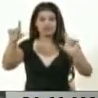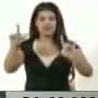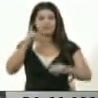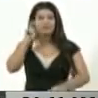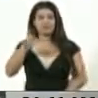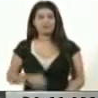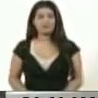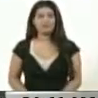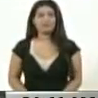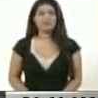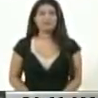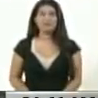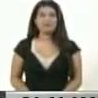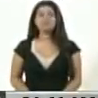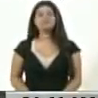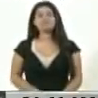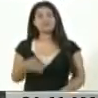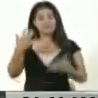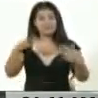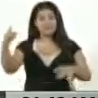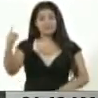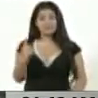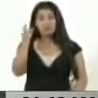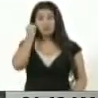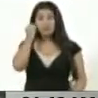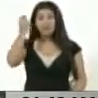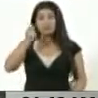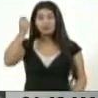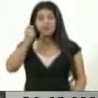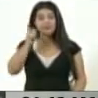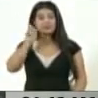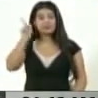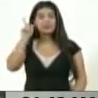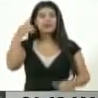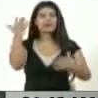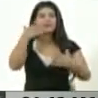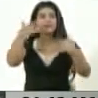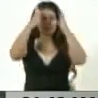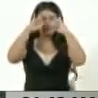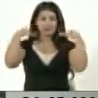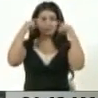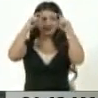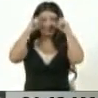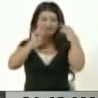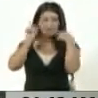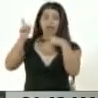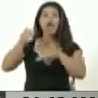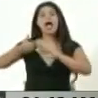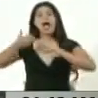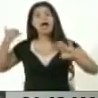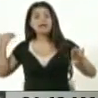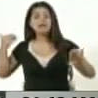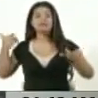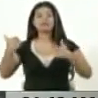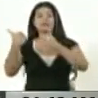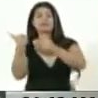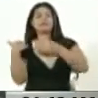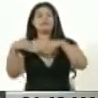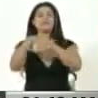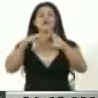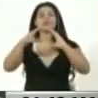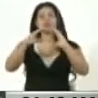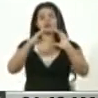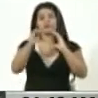a la diputada y periodista Tania Díaz, quien fue ministra de Comunicación e Información, también presidenta de